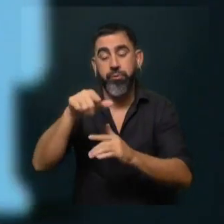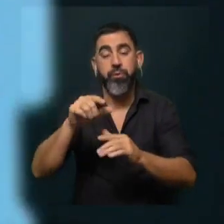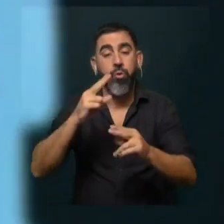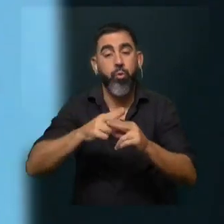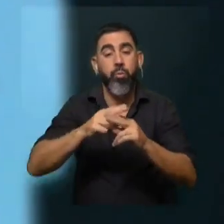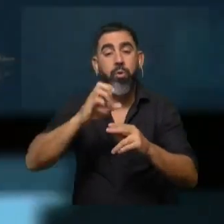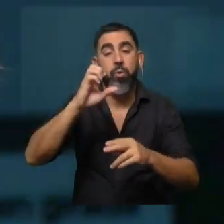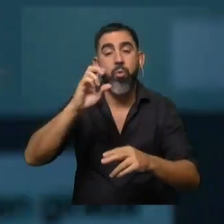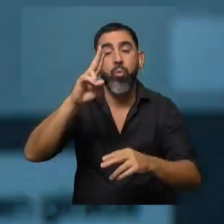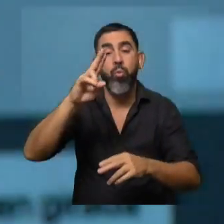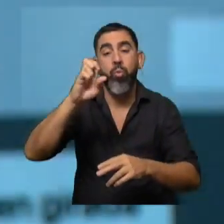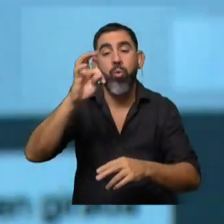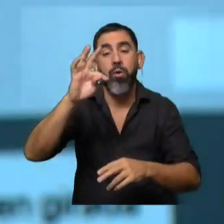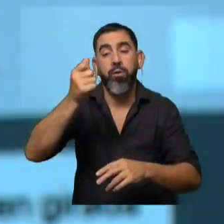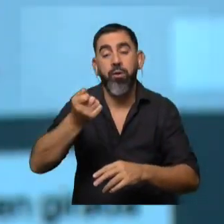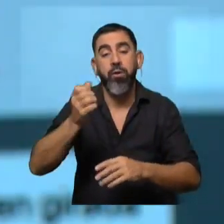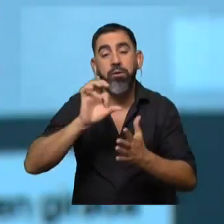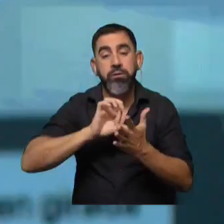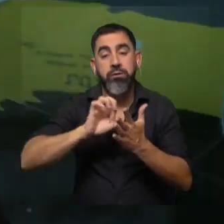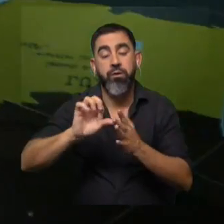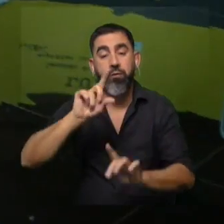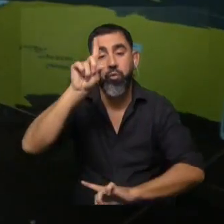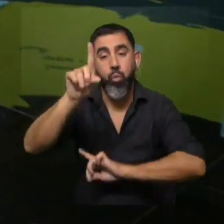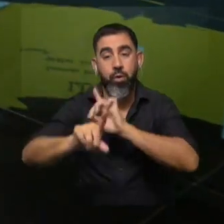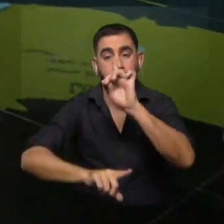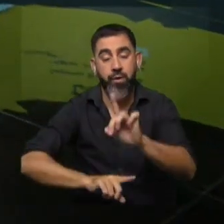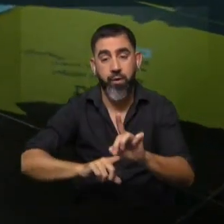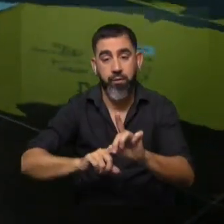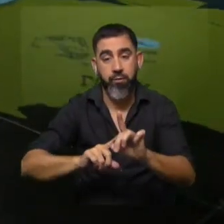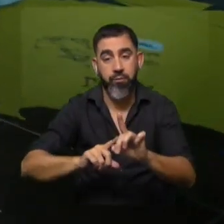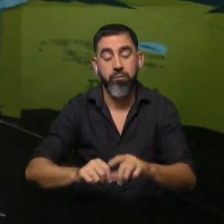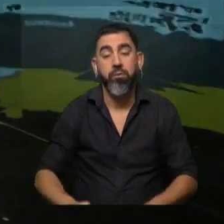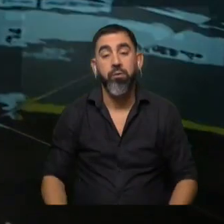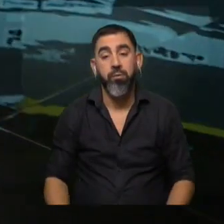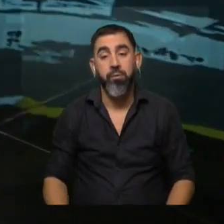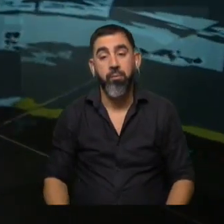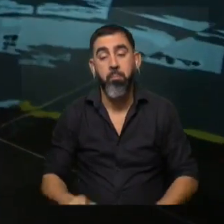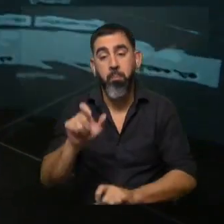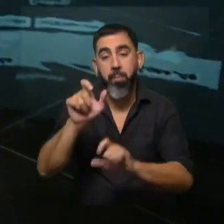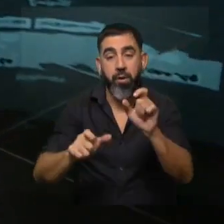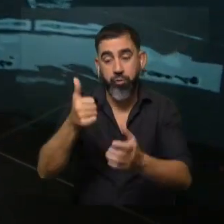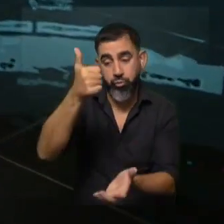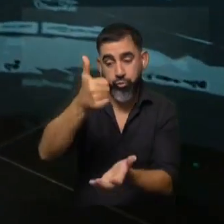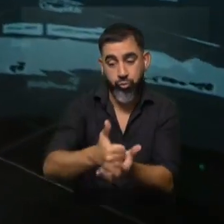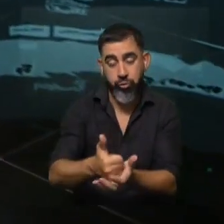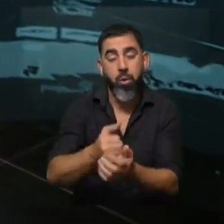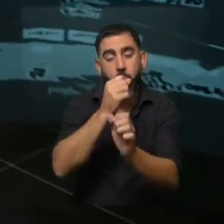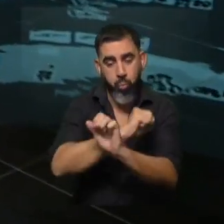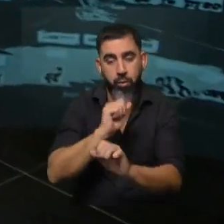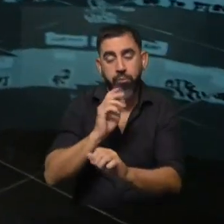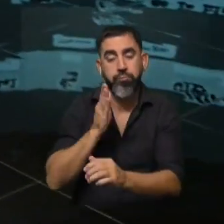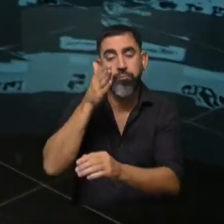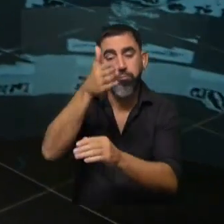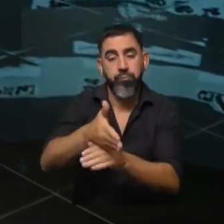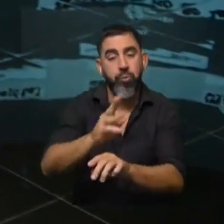Acuesta, que es un servicio que brinda la universidad, donde las personas presencialmente pueden ir, o sea, no es un